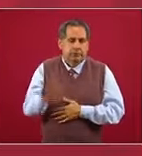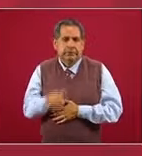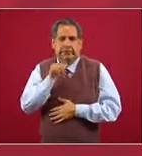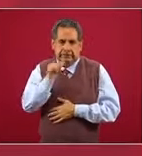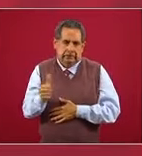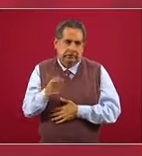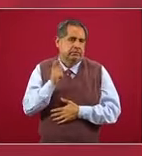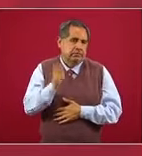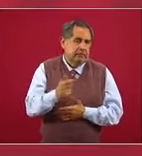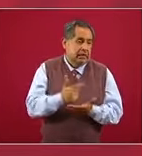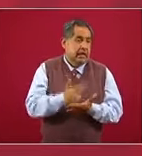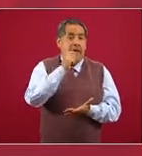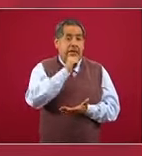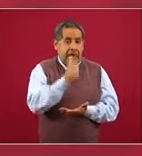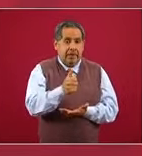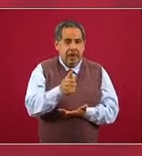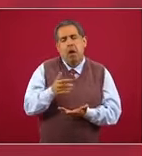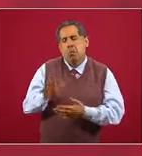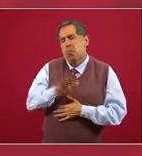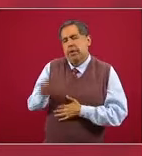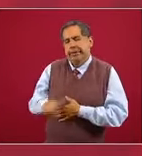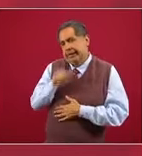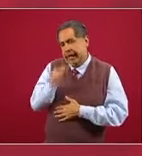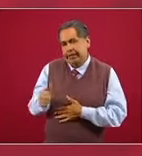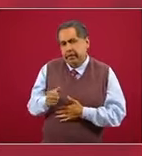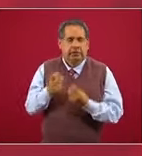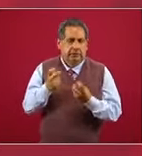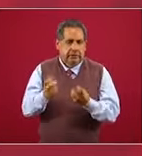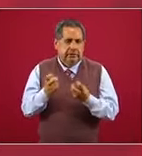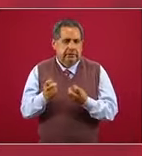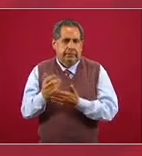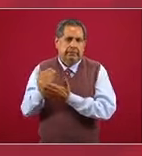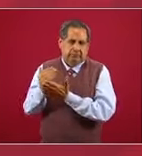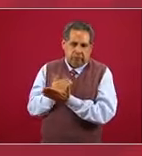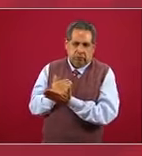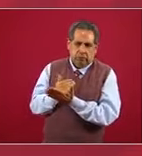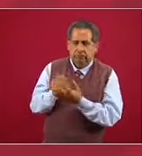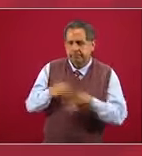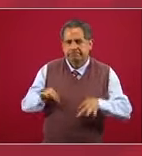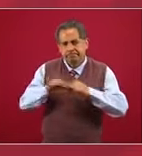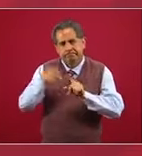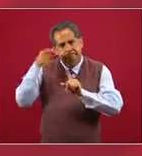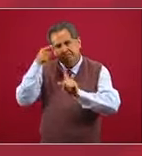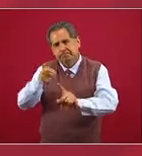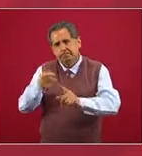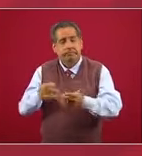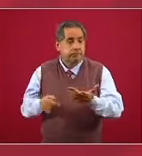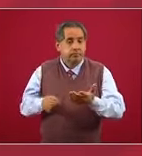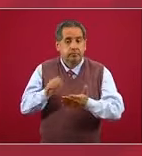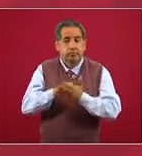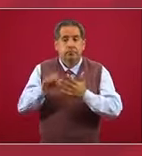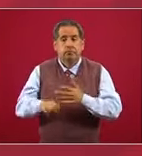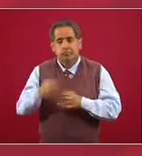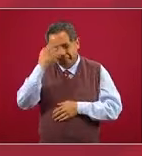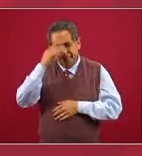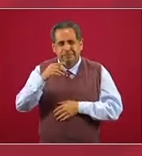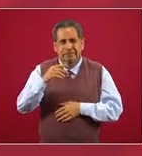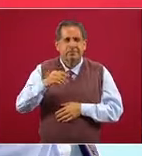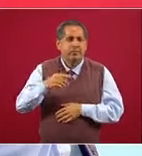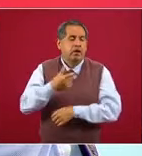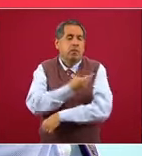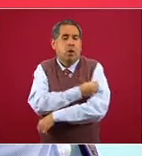gravedad de la enfermedad, por consiguiente, entonces poder tener menos defunciones asociadas. Es lo que pasa, por ejemplo, con la vacuna de